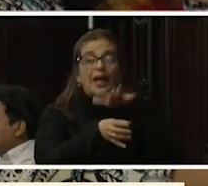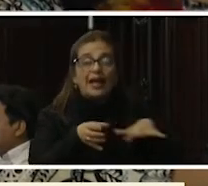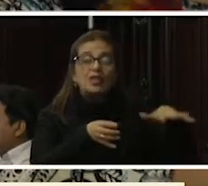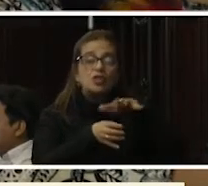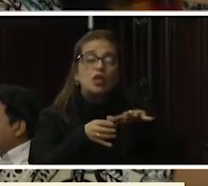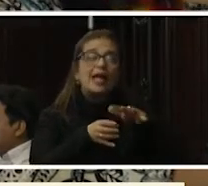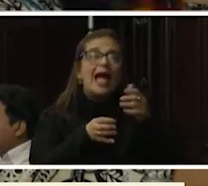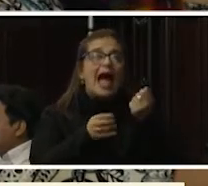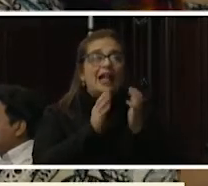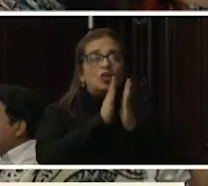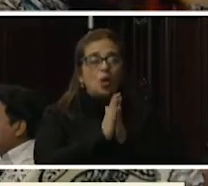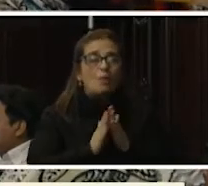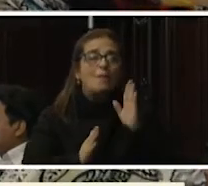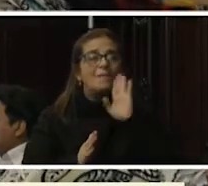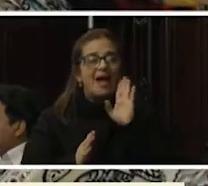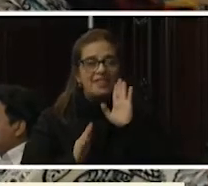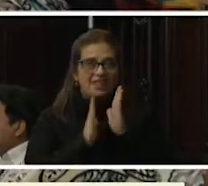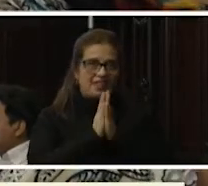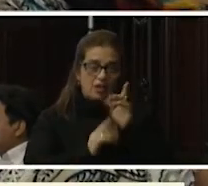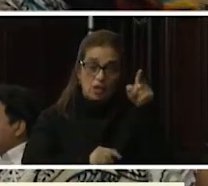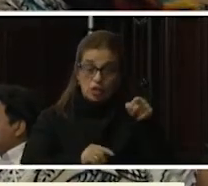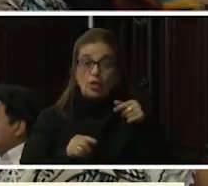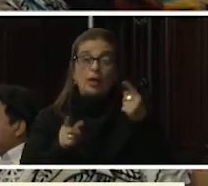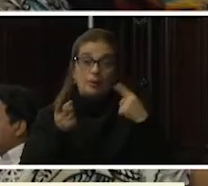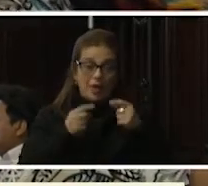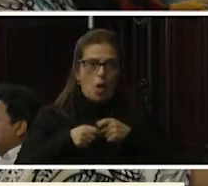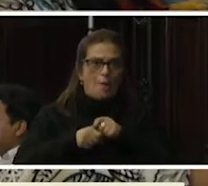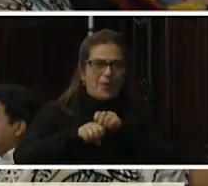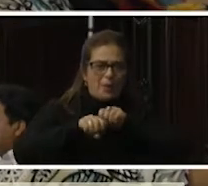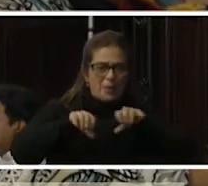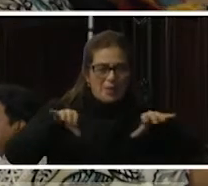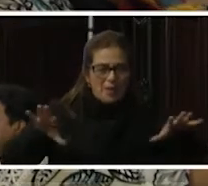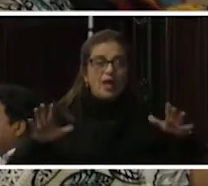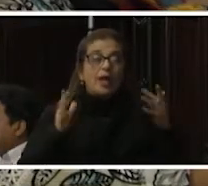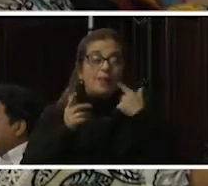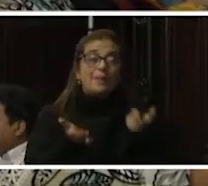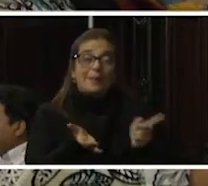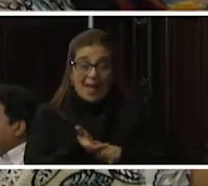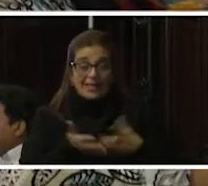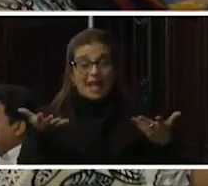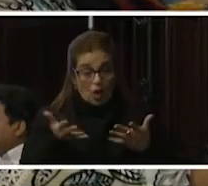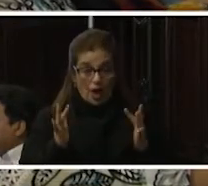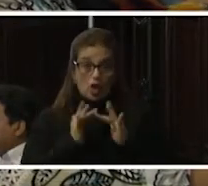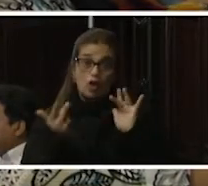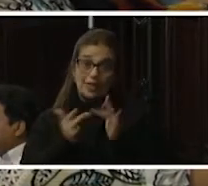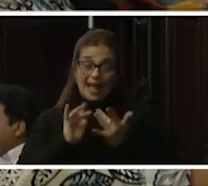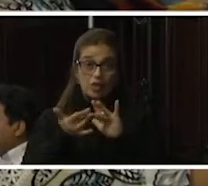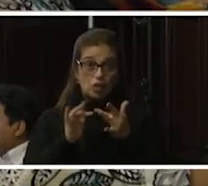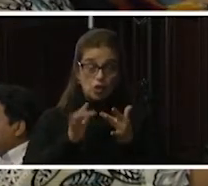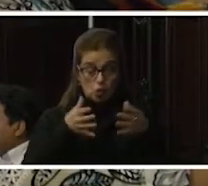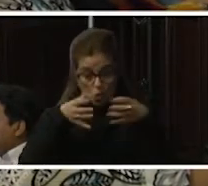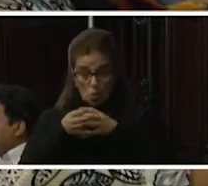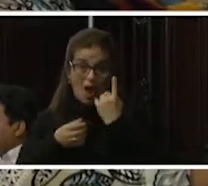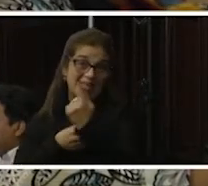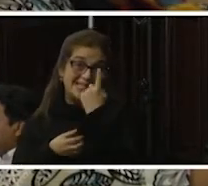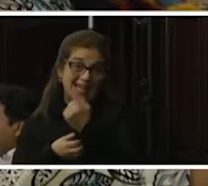de Dios. Esto ha generado como resultado la intensificación de contactos entre funcionarios y la población en aislamiento y la dependencia